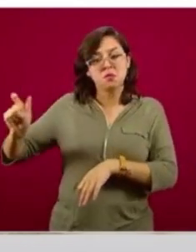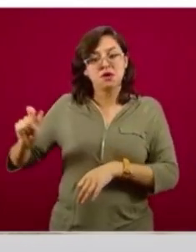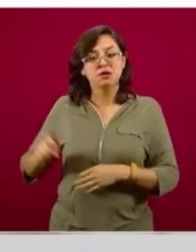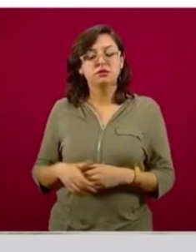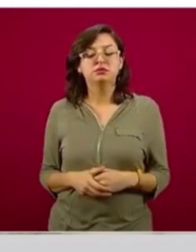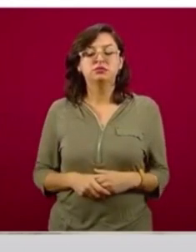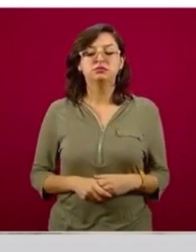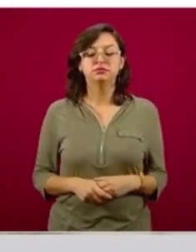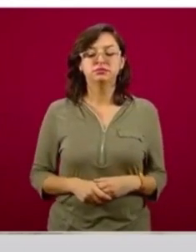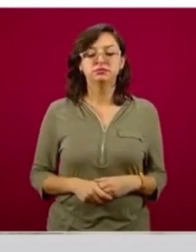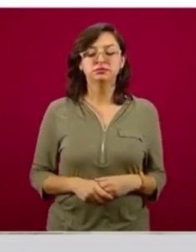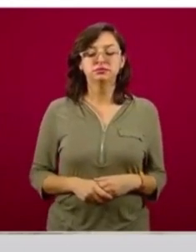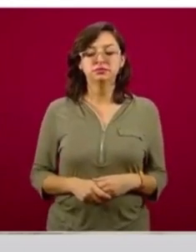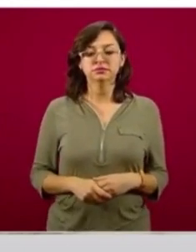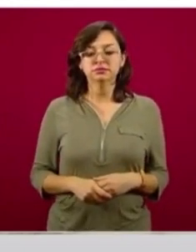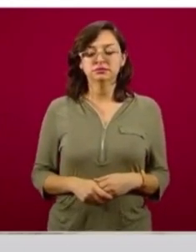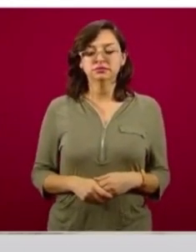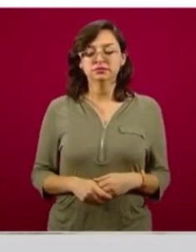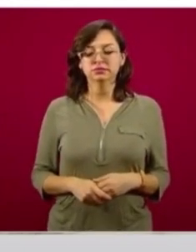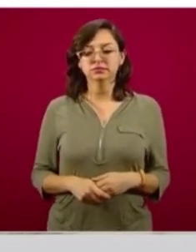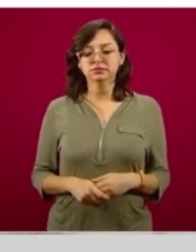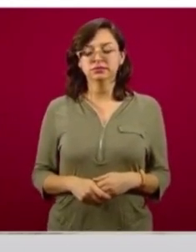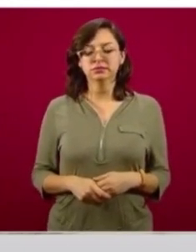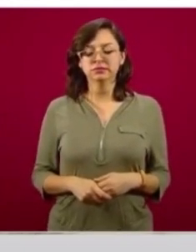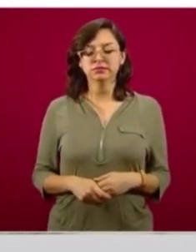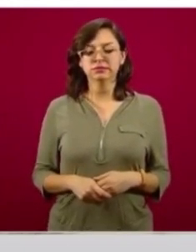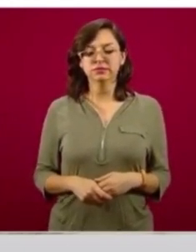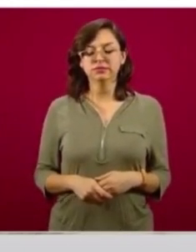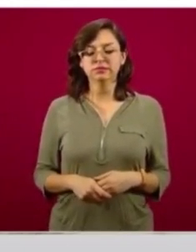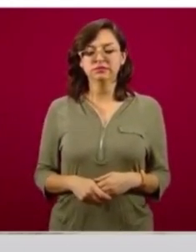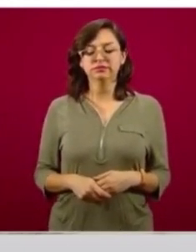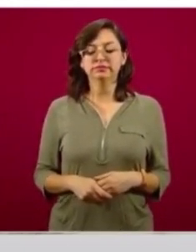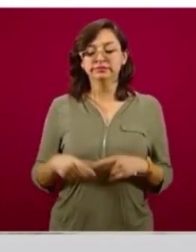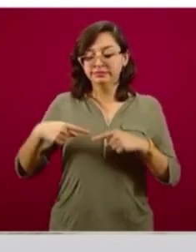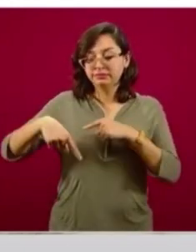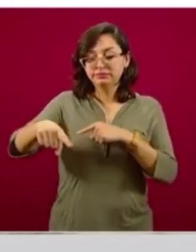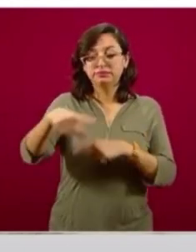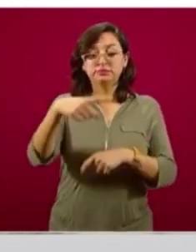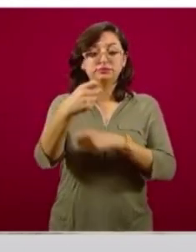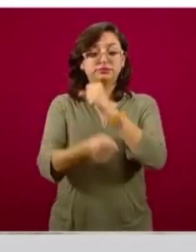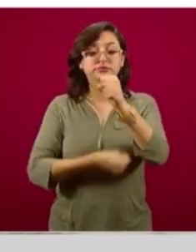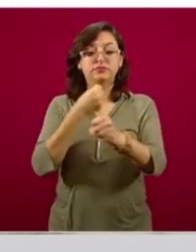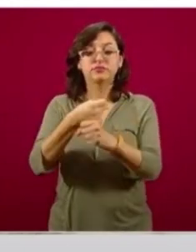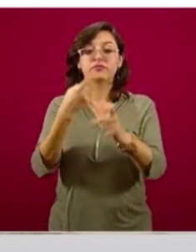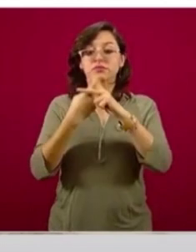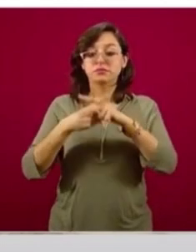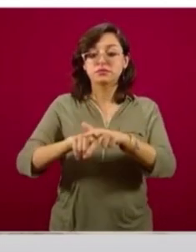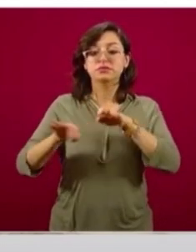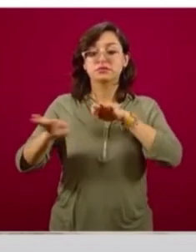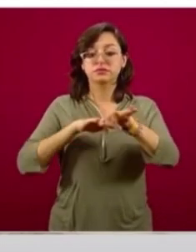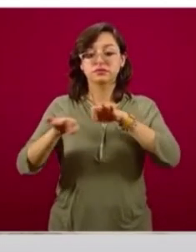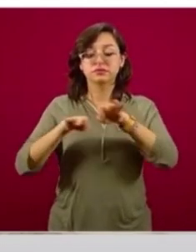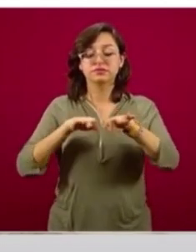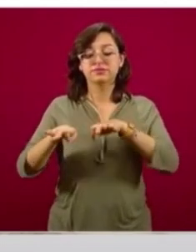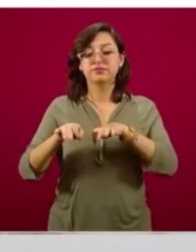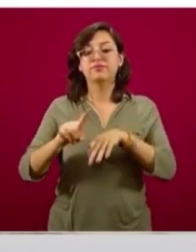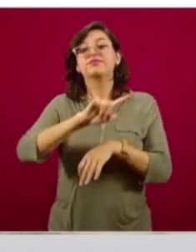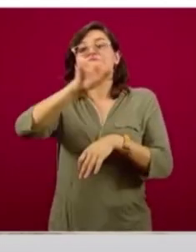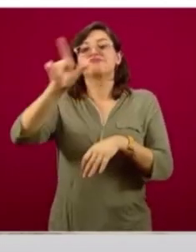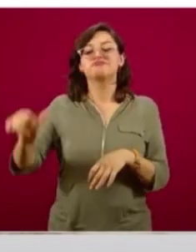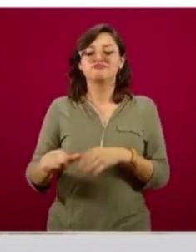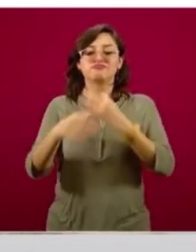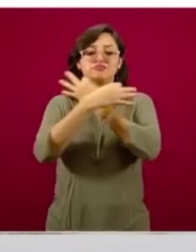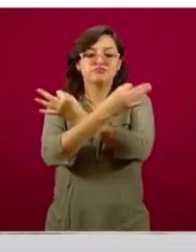Aquí empezamos a trabajar en este año y posteriormente se declaró la emergencia